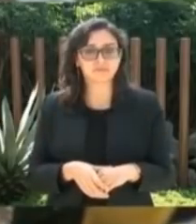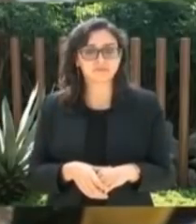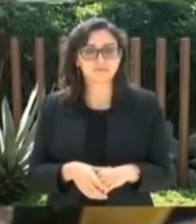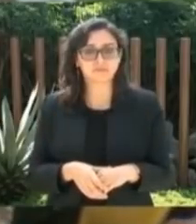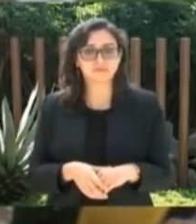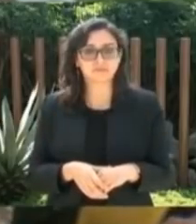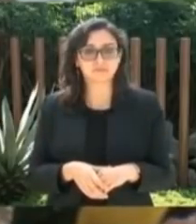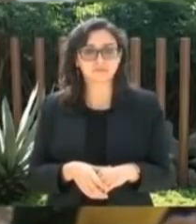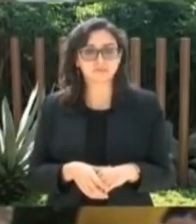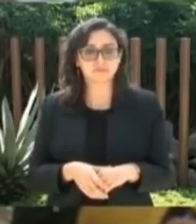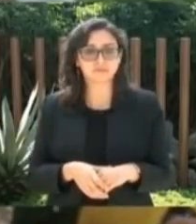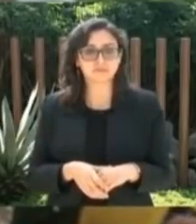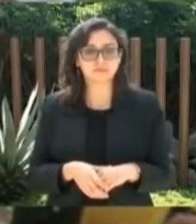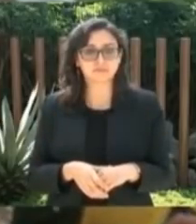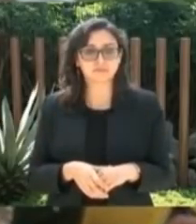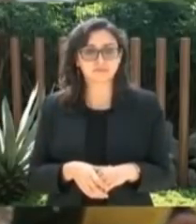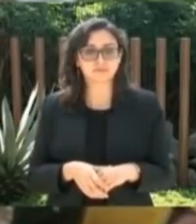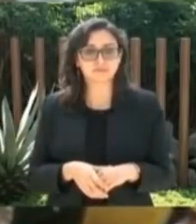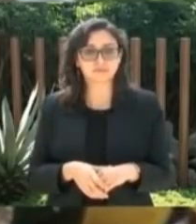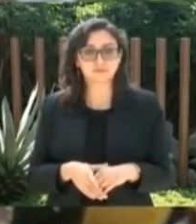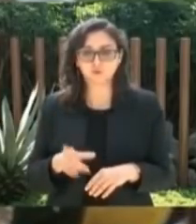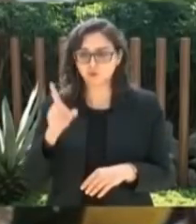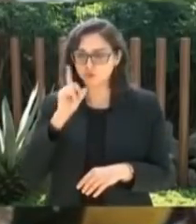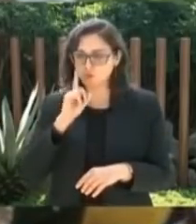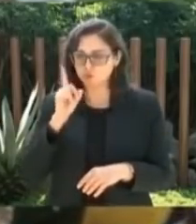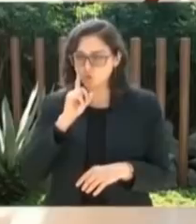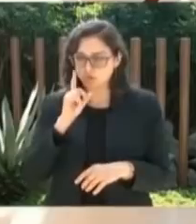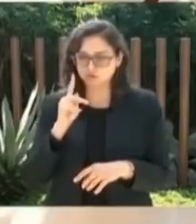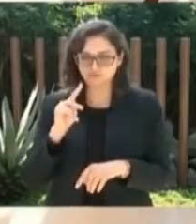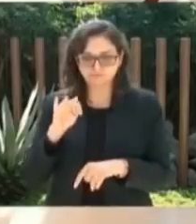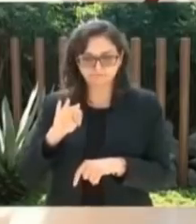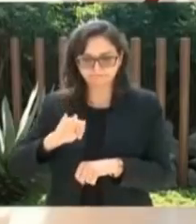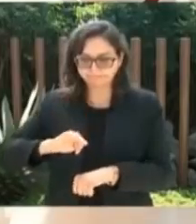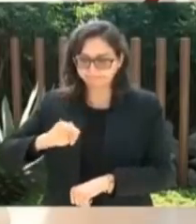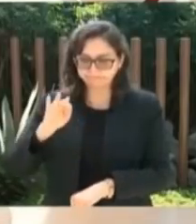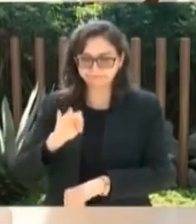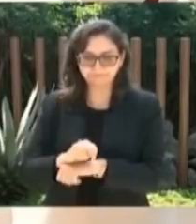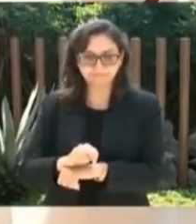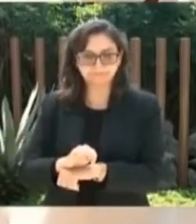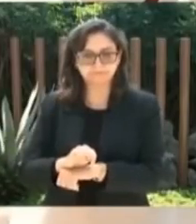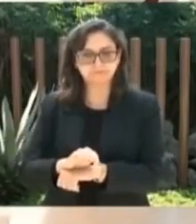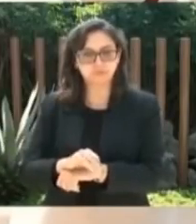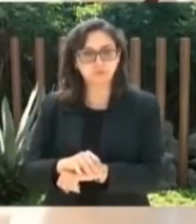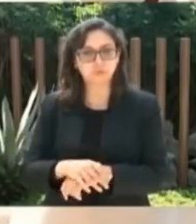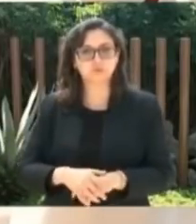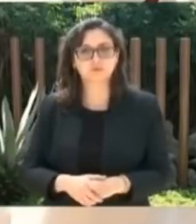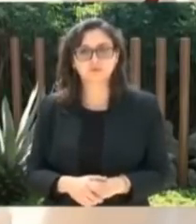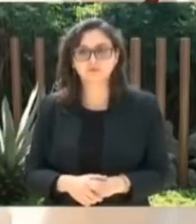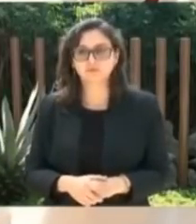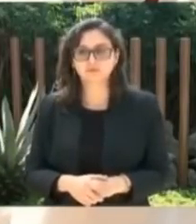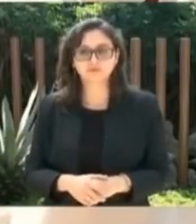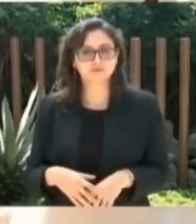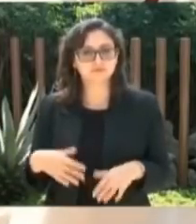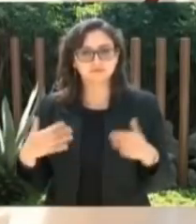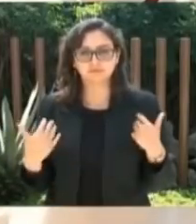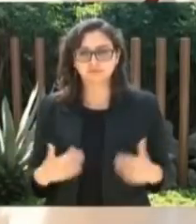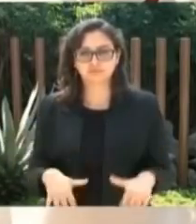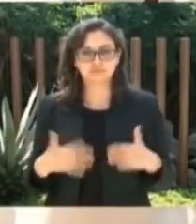defensora de las mujeres y haciendo una